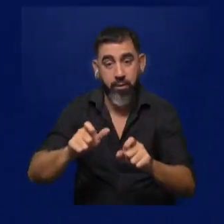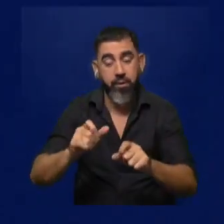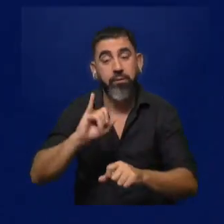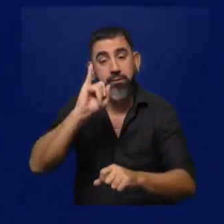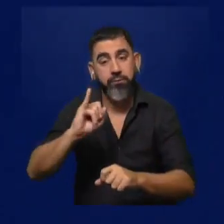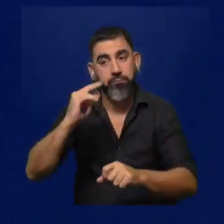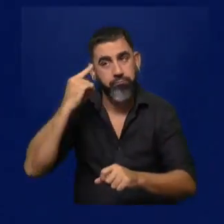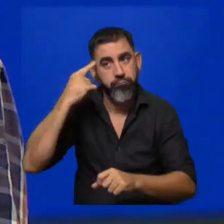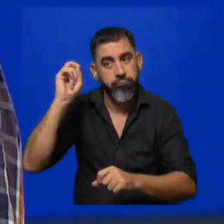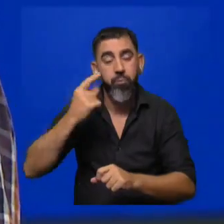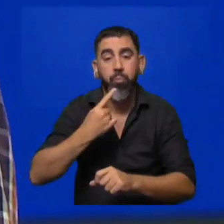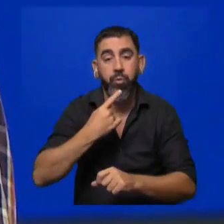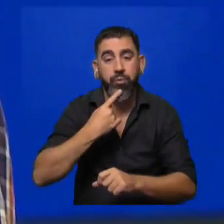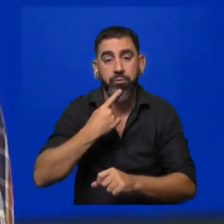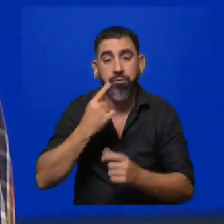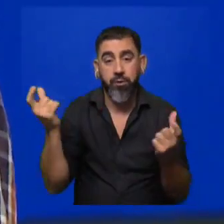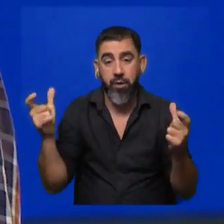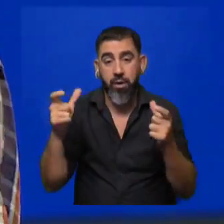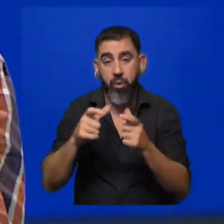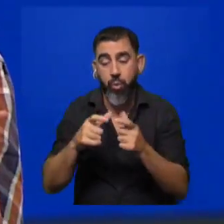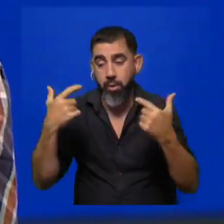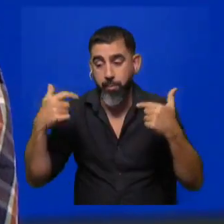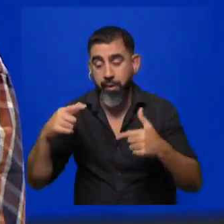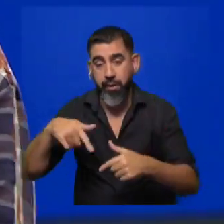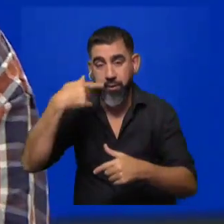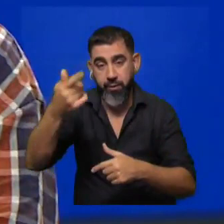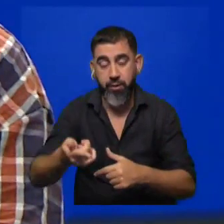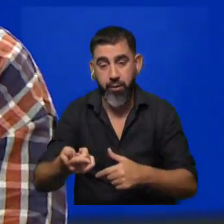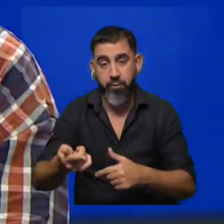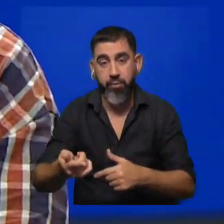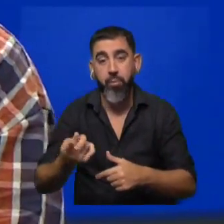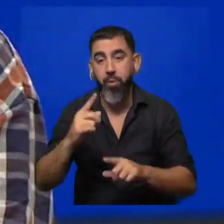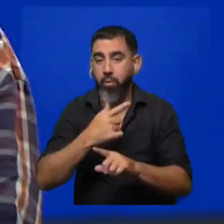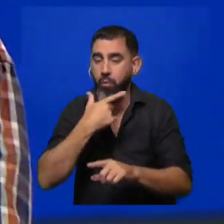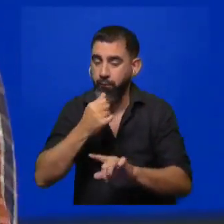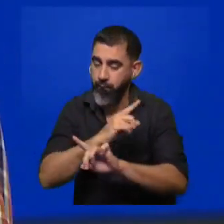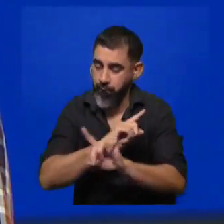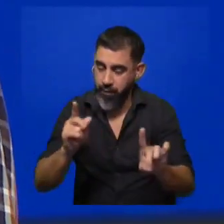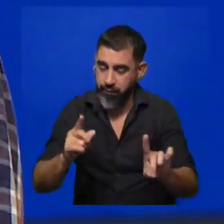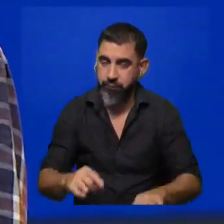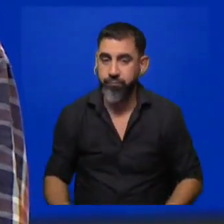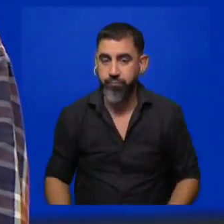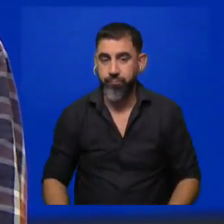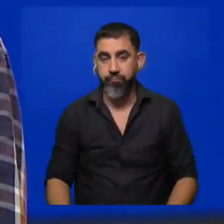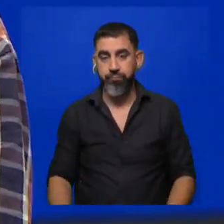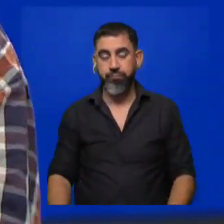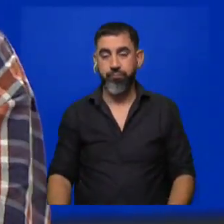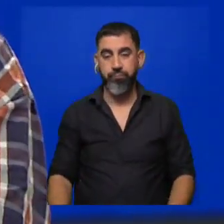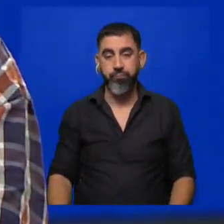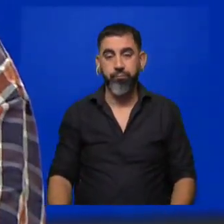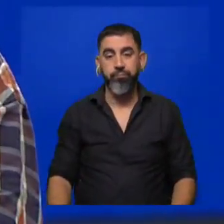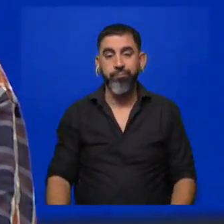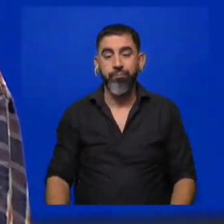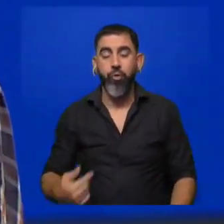a desarrollarse políticas. Claro, acá comenzaron las reuniones en el ministerio, se empezó, pero no fue fácil, yo no fui